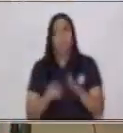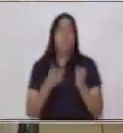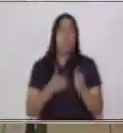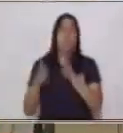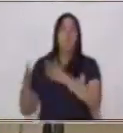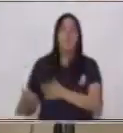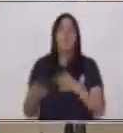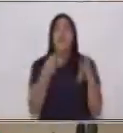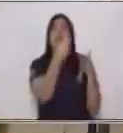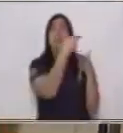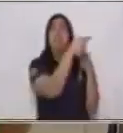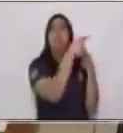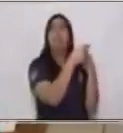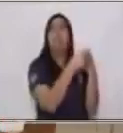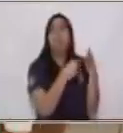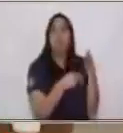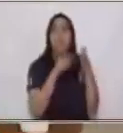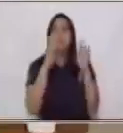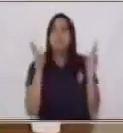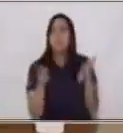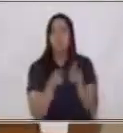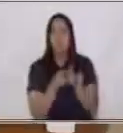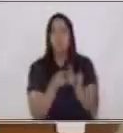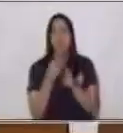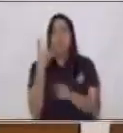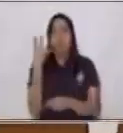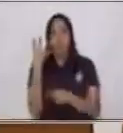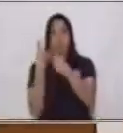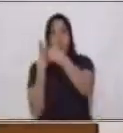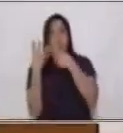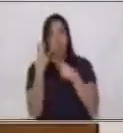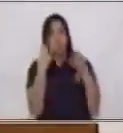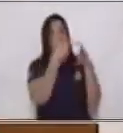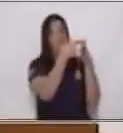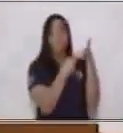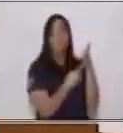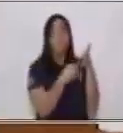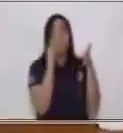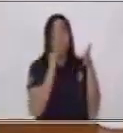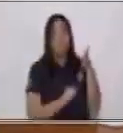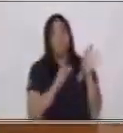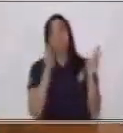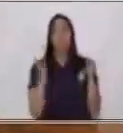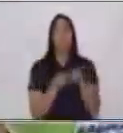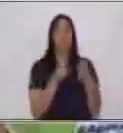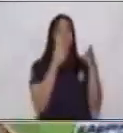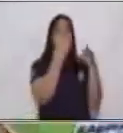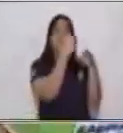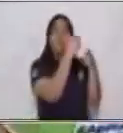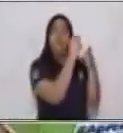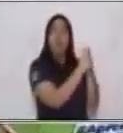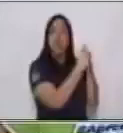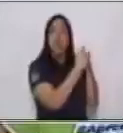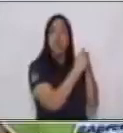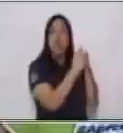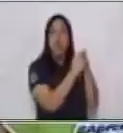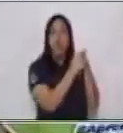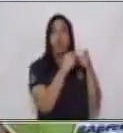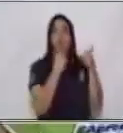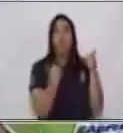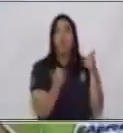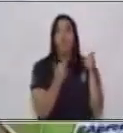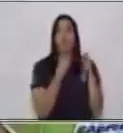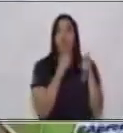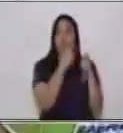resúmenes existen? Hay 4 tipos de resúmenes. Está el resumen propiamente, o lo encontrarás en